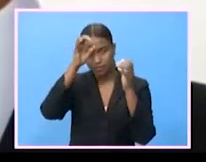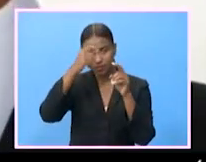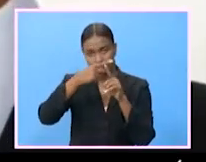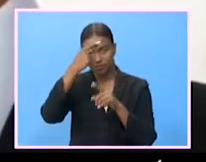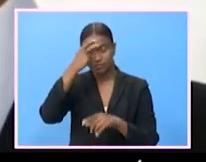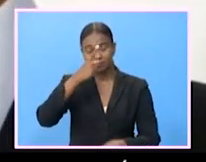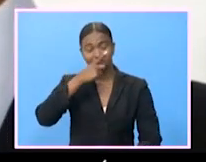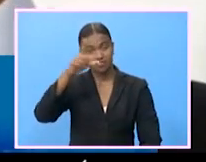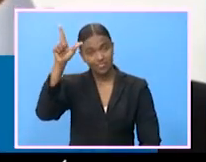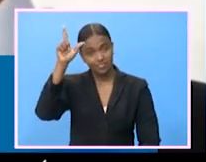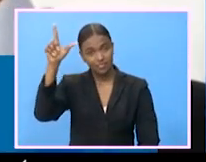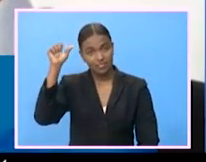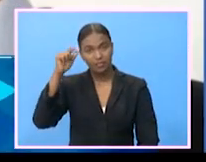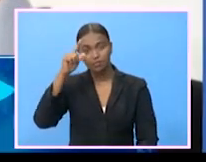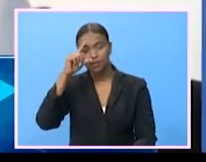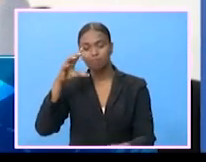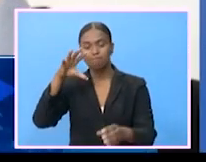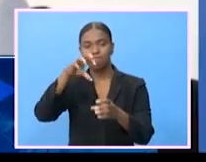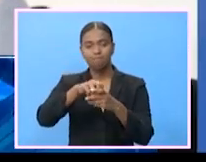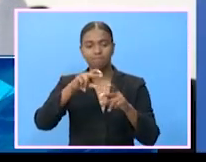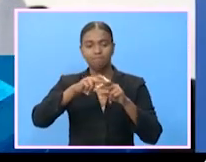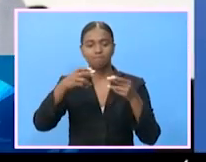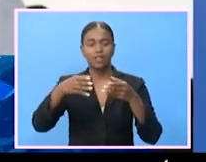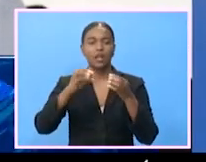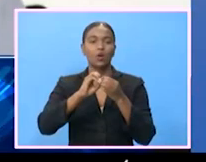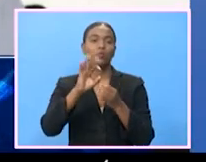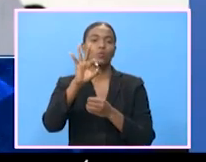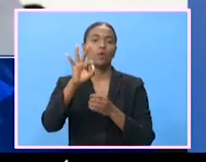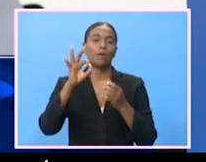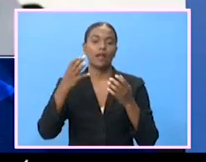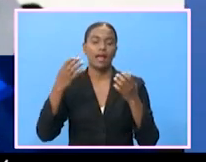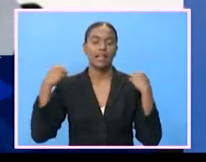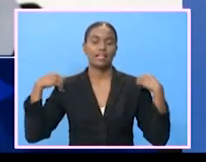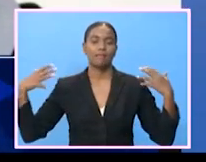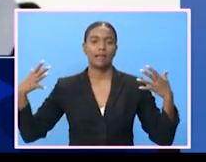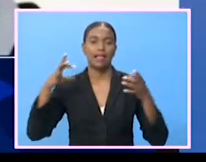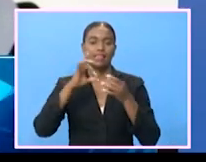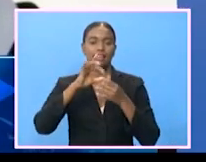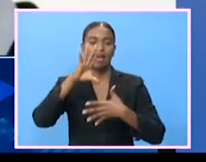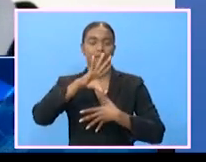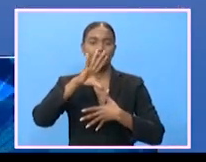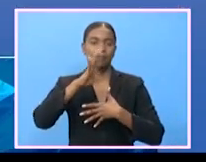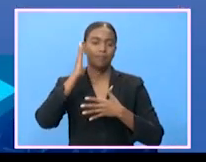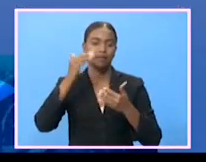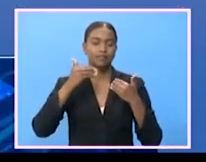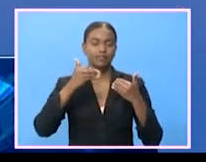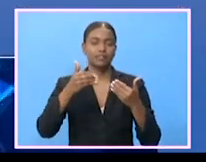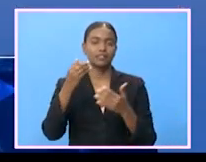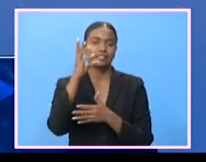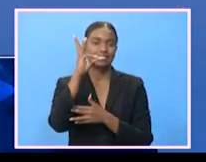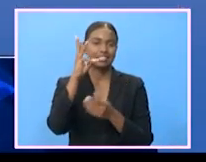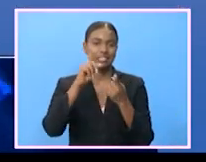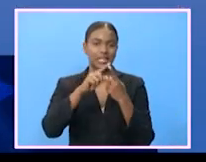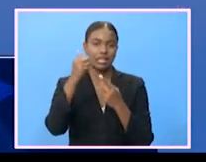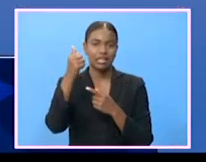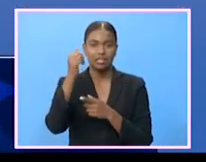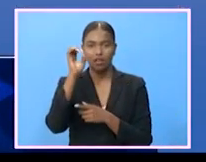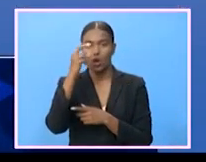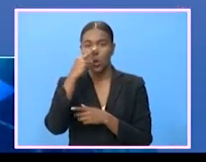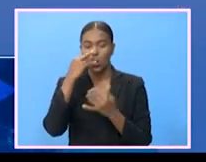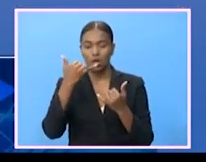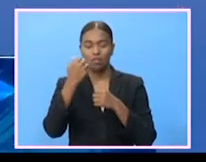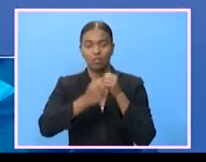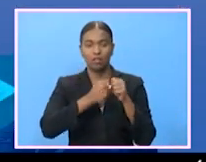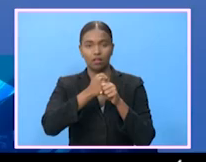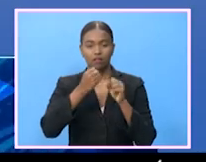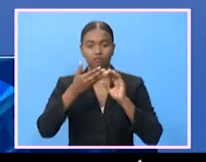Luis Abinader a participar en la novena cumbre de las Américas a celebrarse del 6 al 10 de junio de este